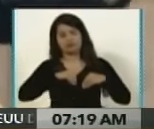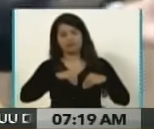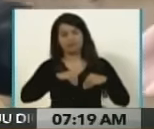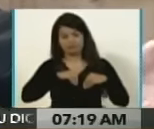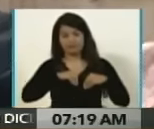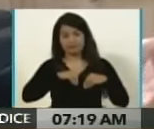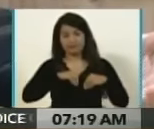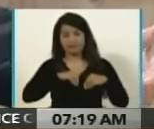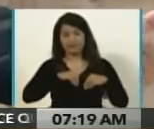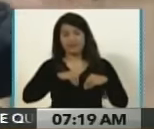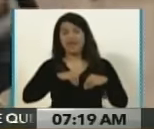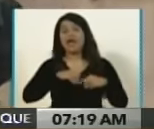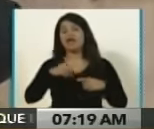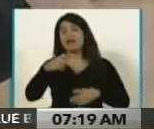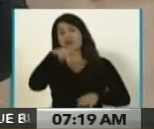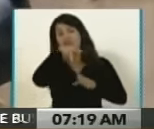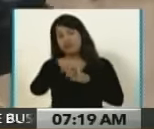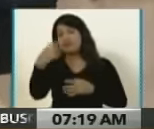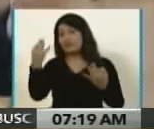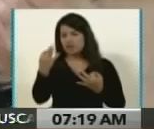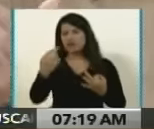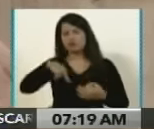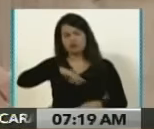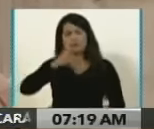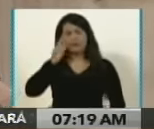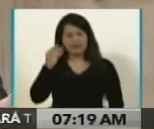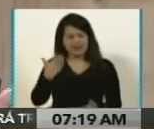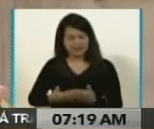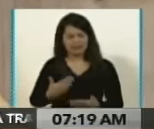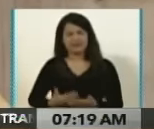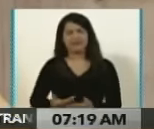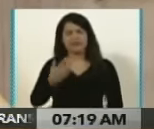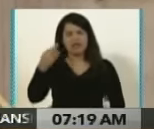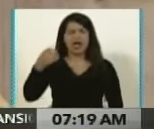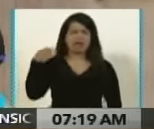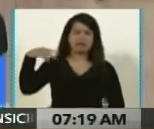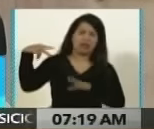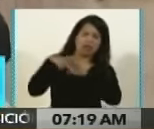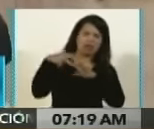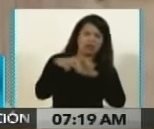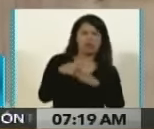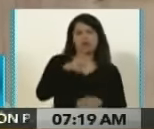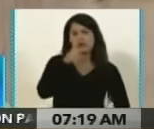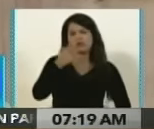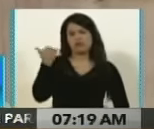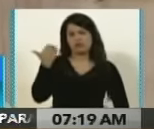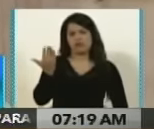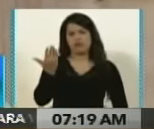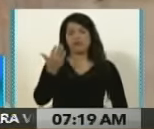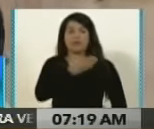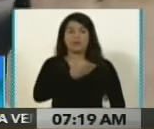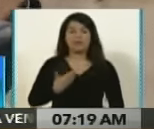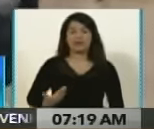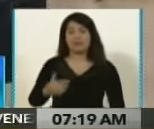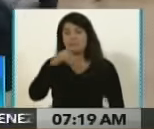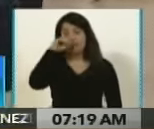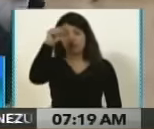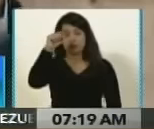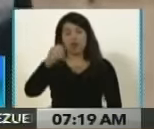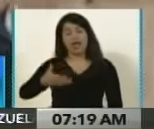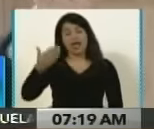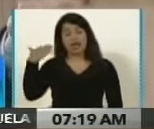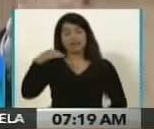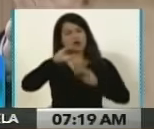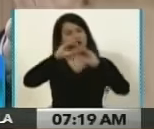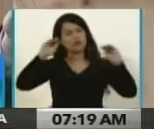dictadura de verdad, que nosotros la vivimos y la conocimos, ¿no? El presidente Maduro, cuando convocó el